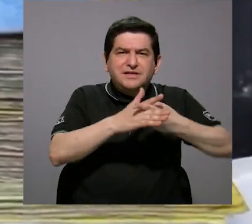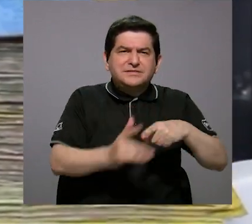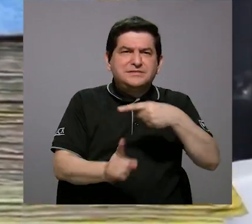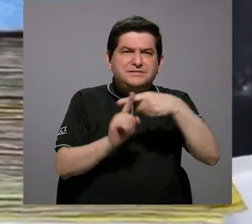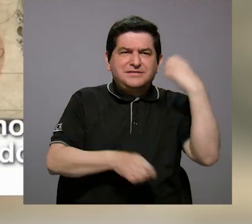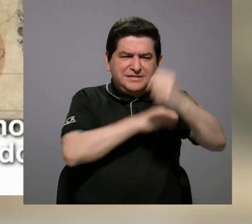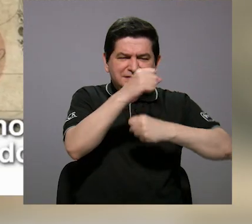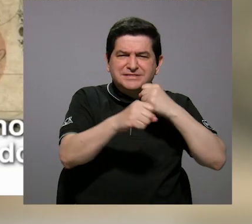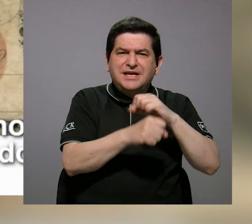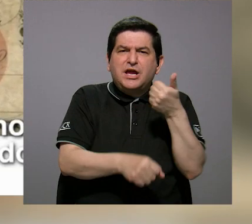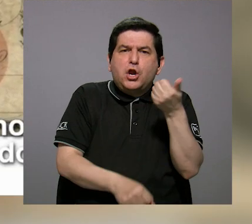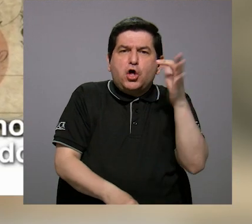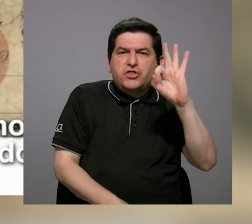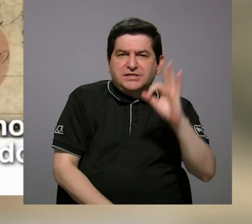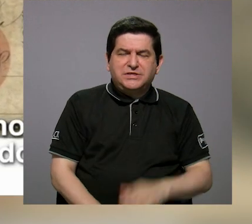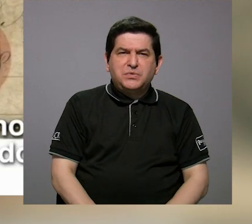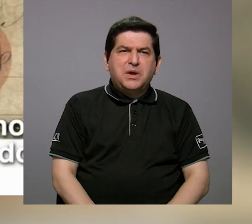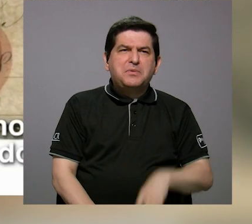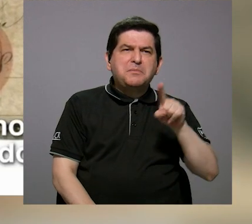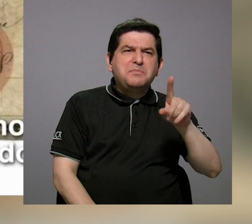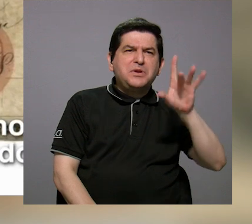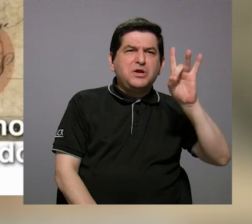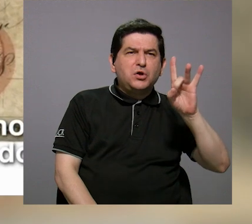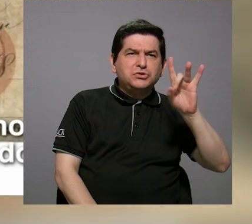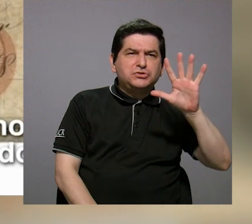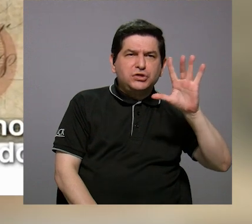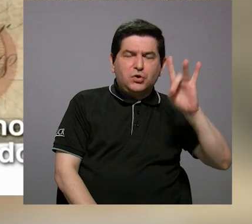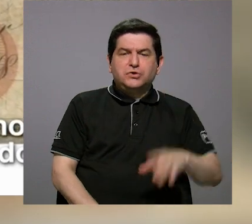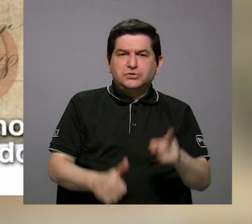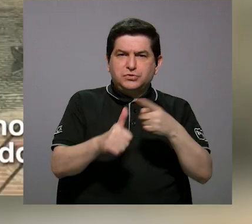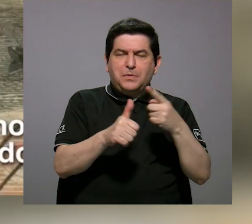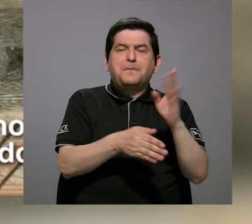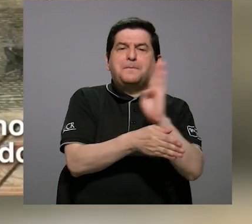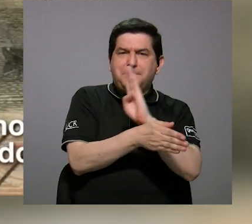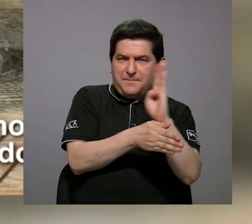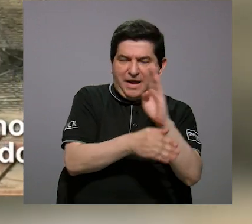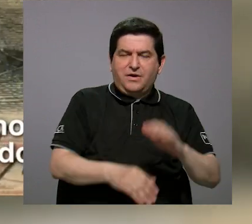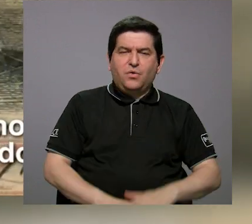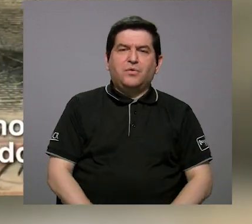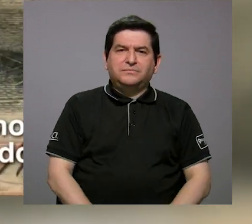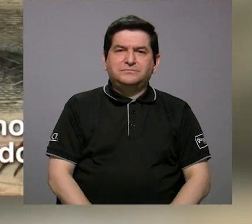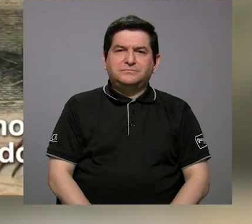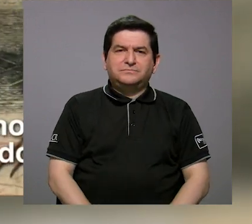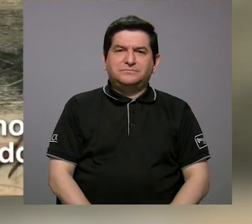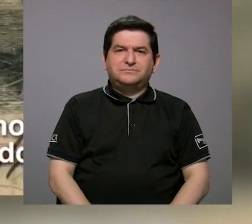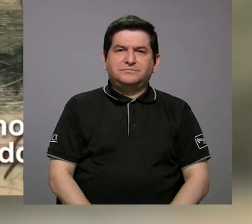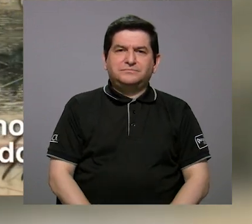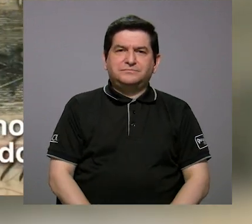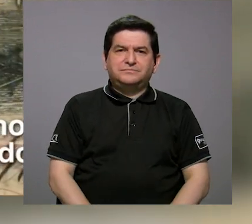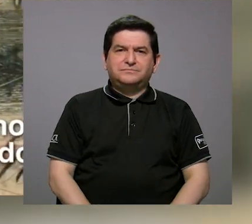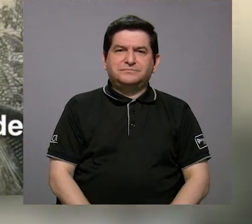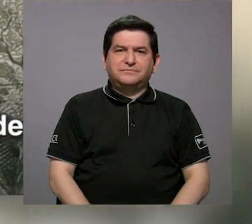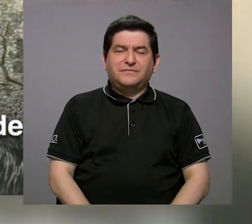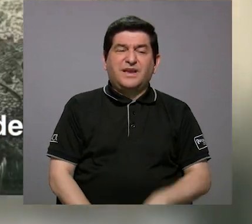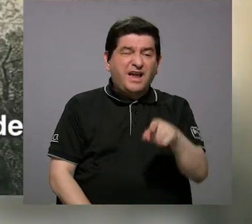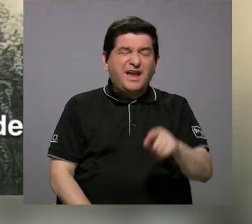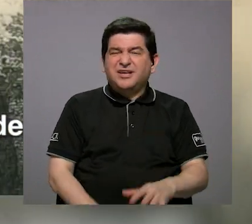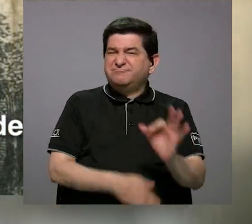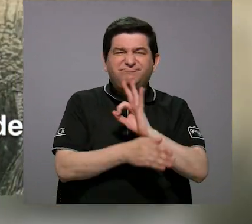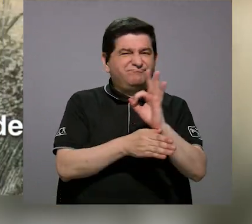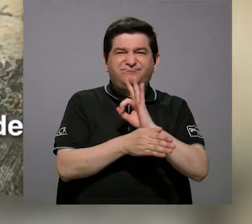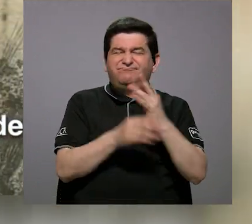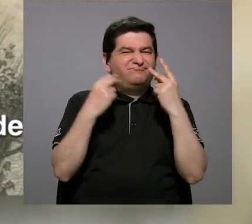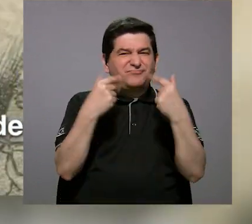prácticamente a mediados del siglo XIX, allá por 1858, con un primer banco que